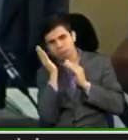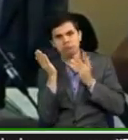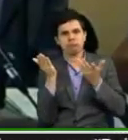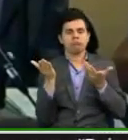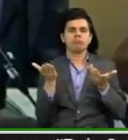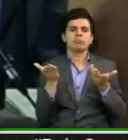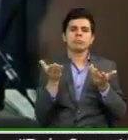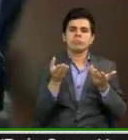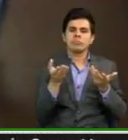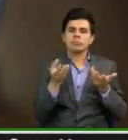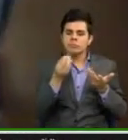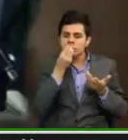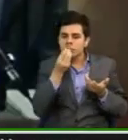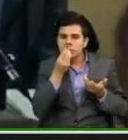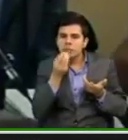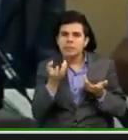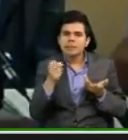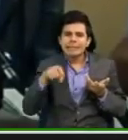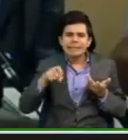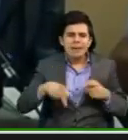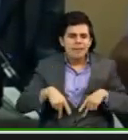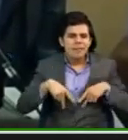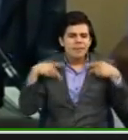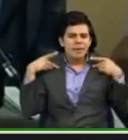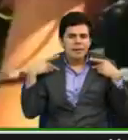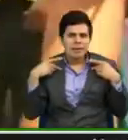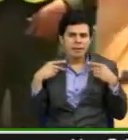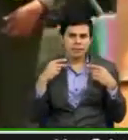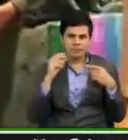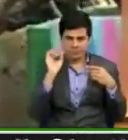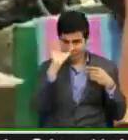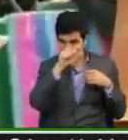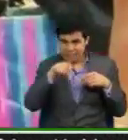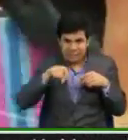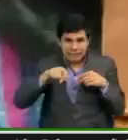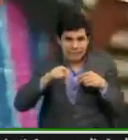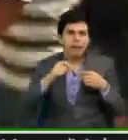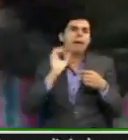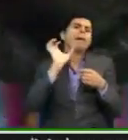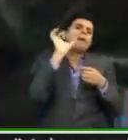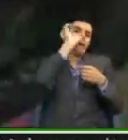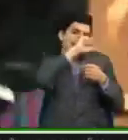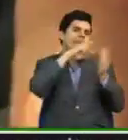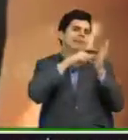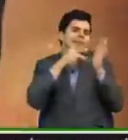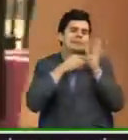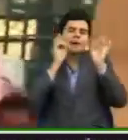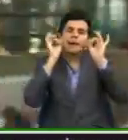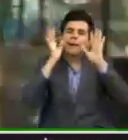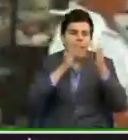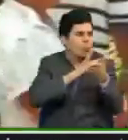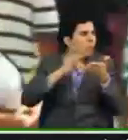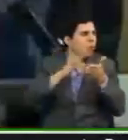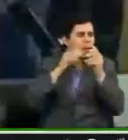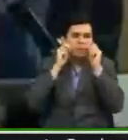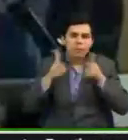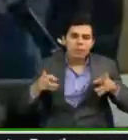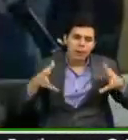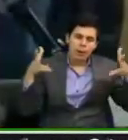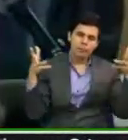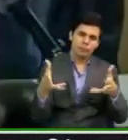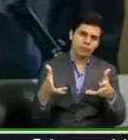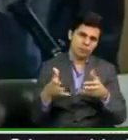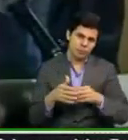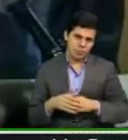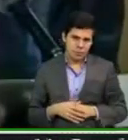cualquier parte del mundo una crisis humanitaria. Eso es real. Solo el diálogo podría ser solución a esa crisis.